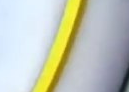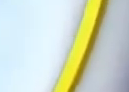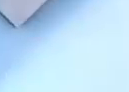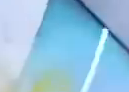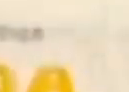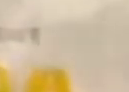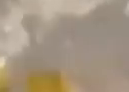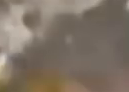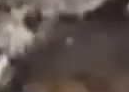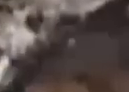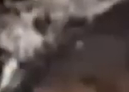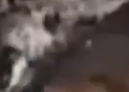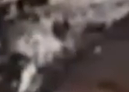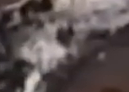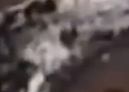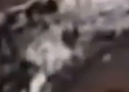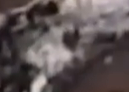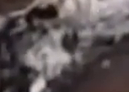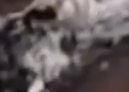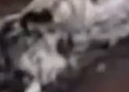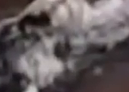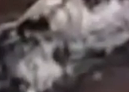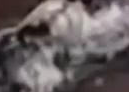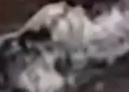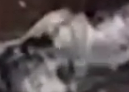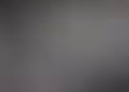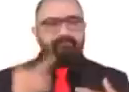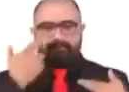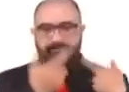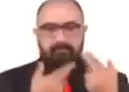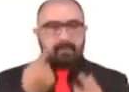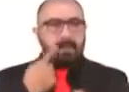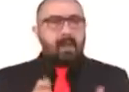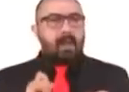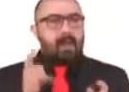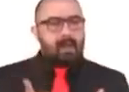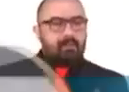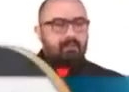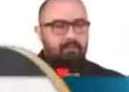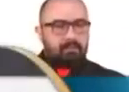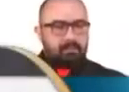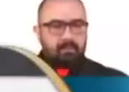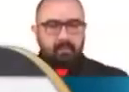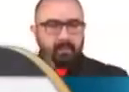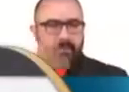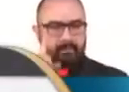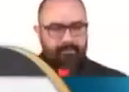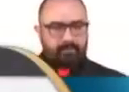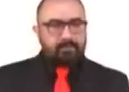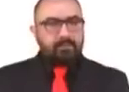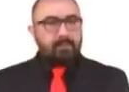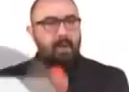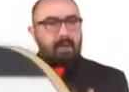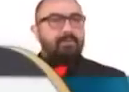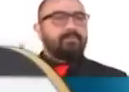Los comerciantes afectados por el incendio en la Central de Abasto serán reubicados. Bueno, se remueve todo el escombro, después viene la